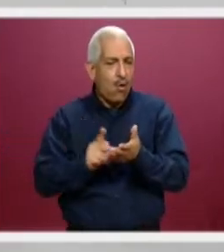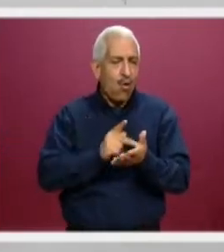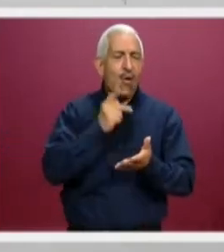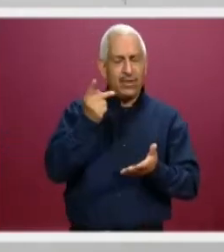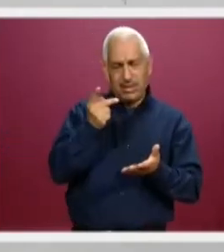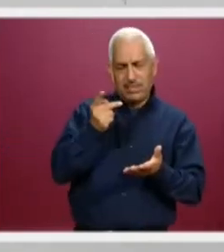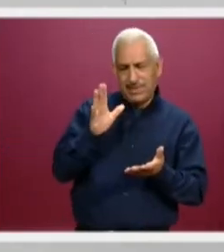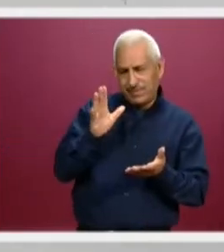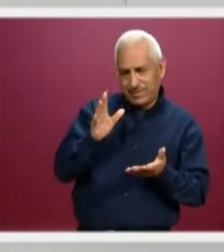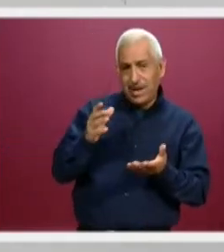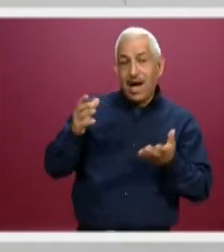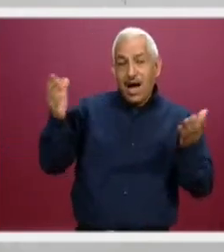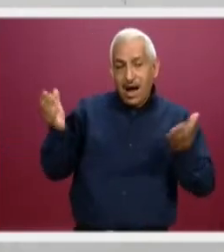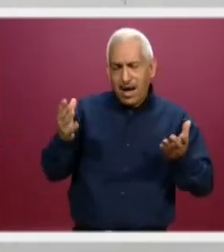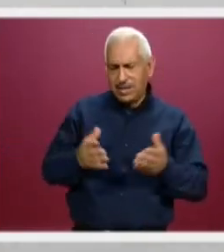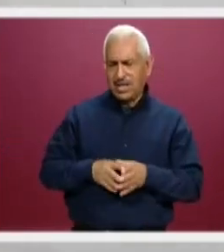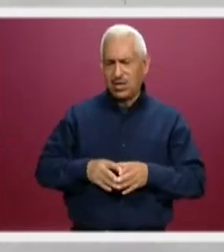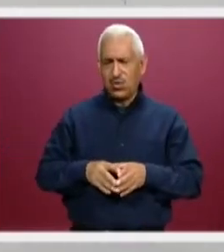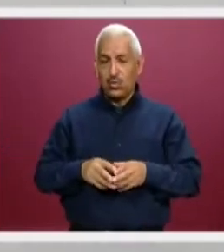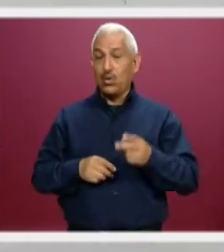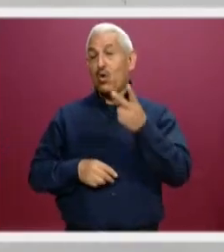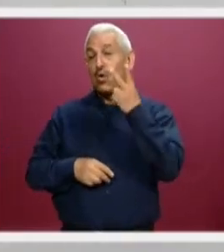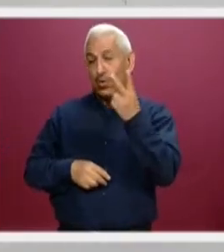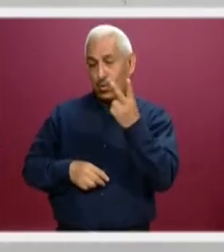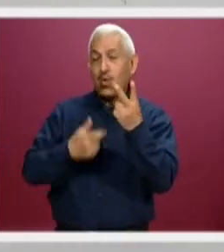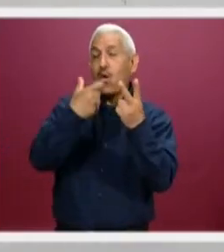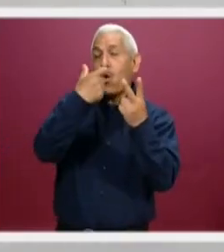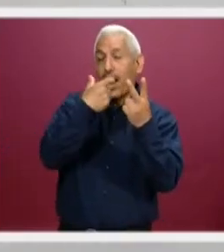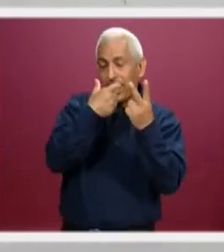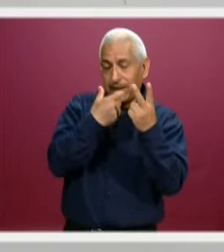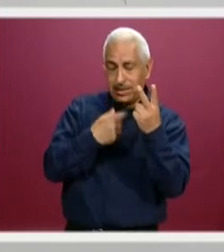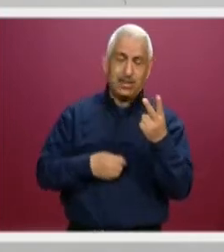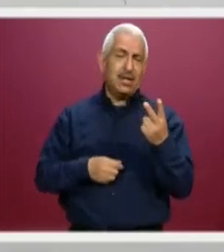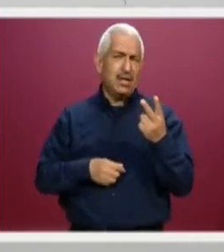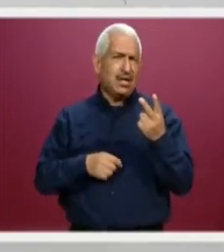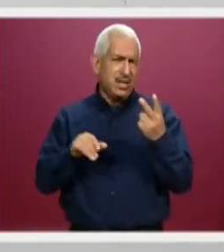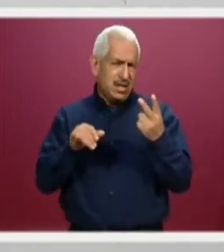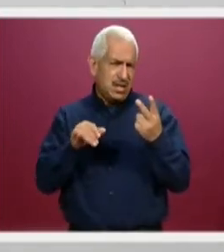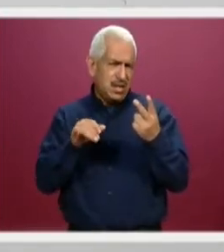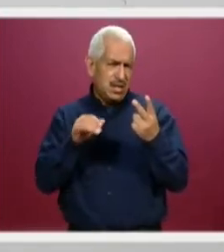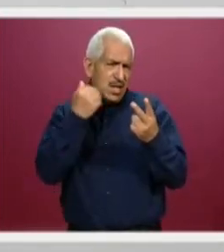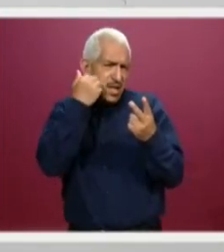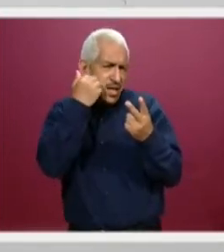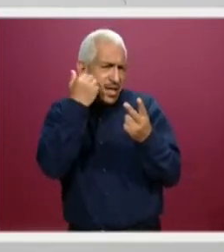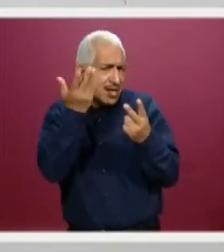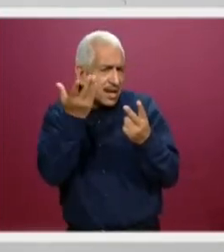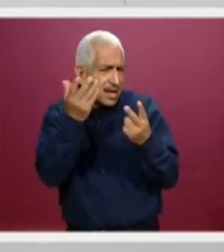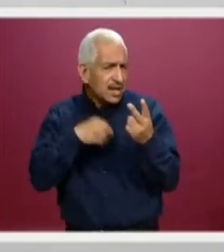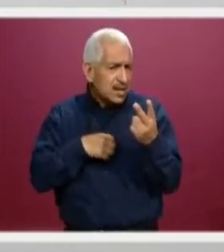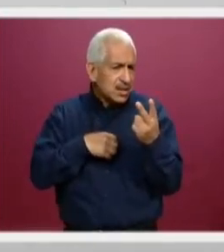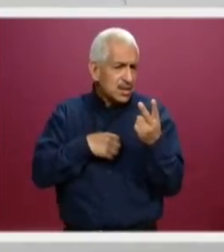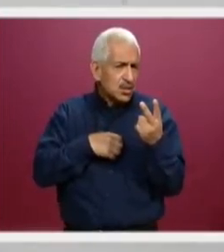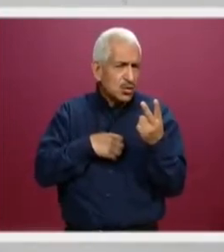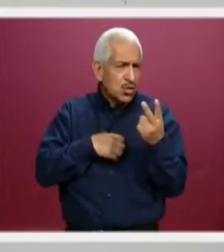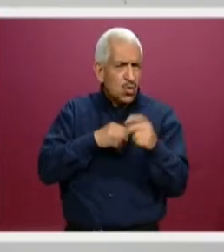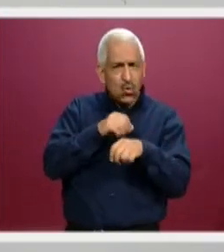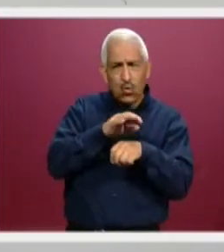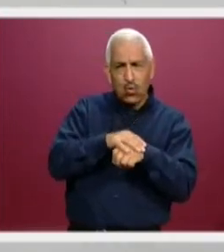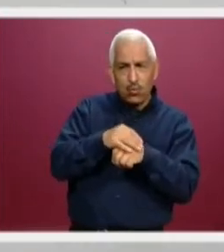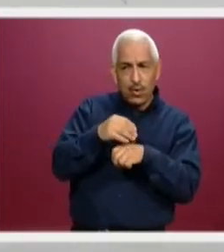lo haremos con dos galletas y te parece que podamos utilizar el número